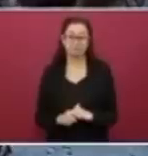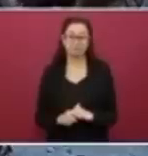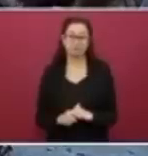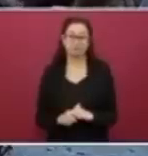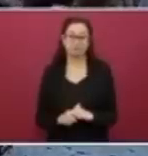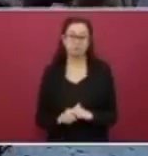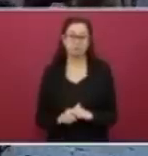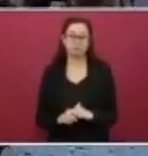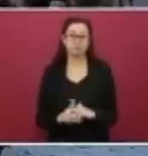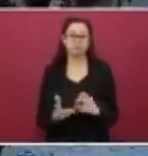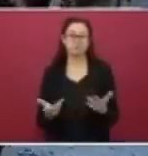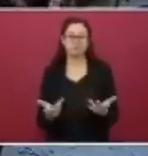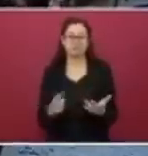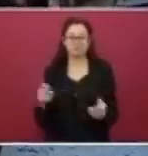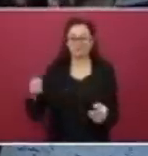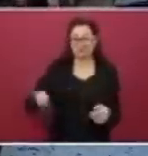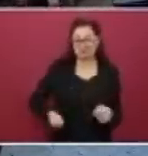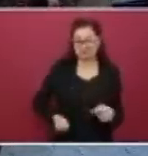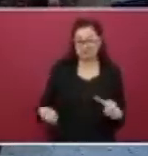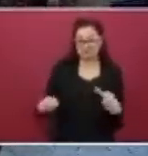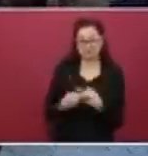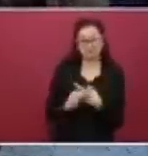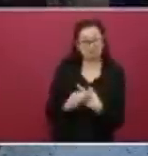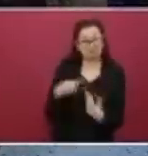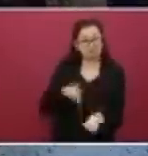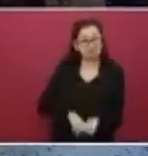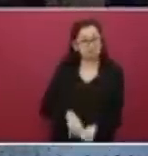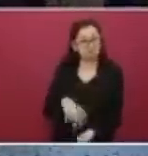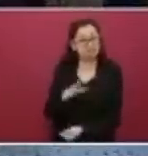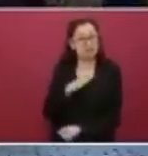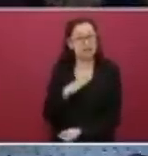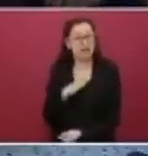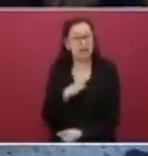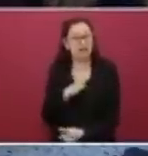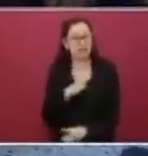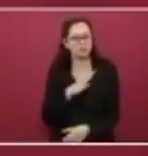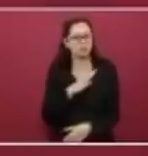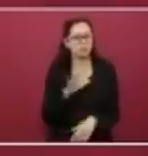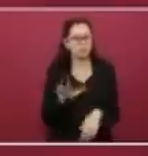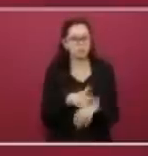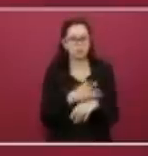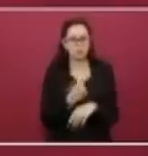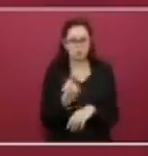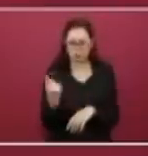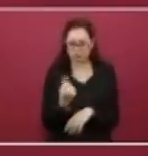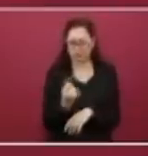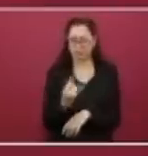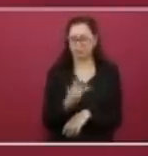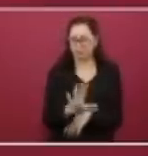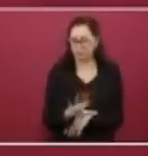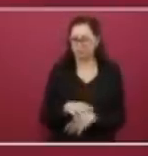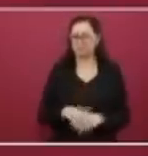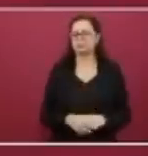hay conflicto de intereses porque un funcionario que estaba